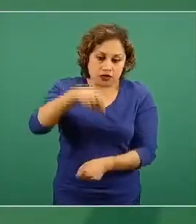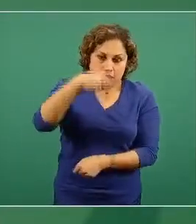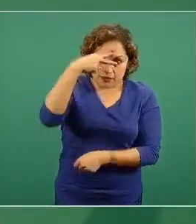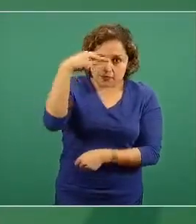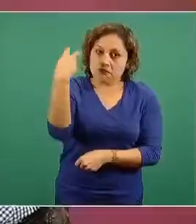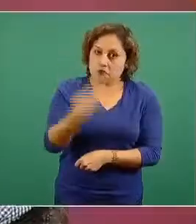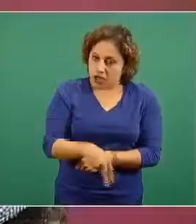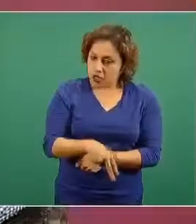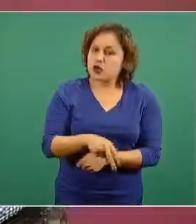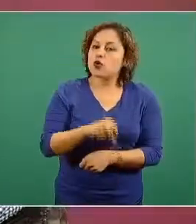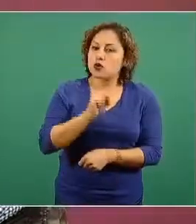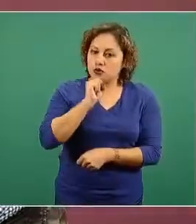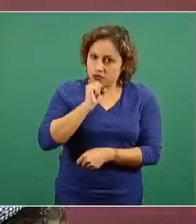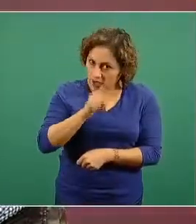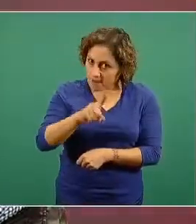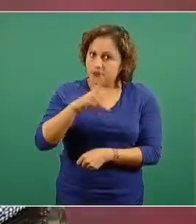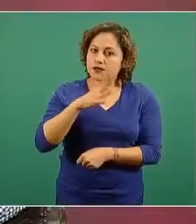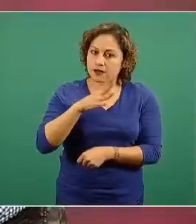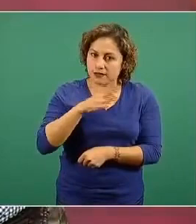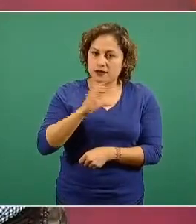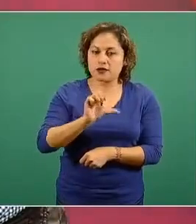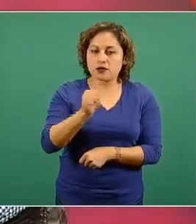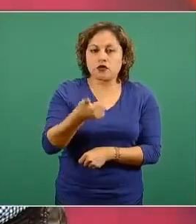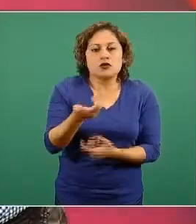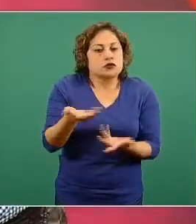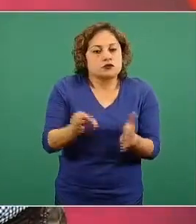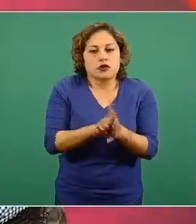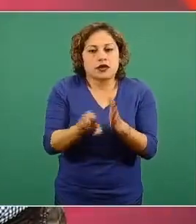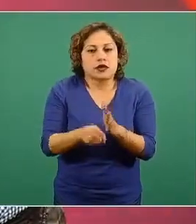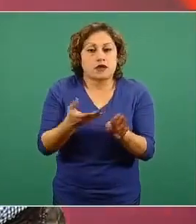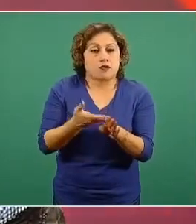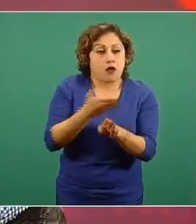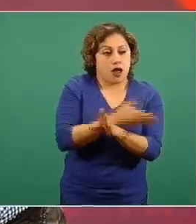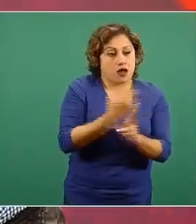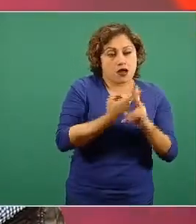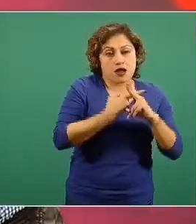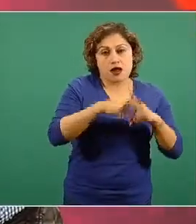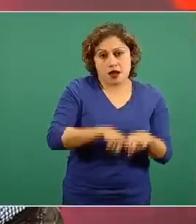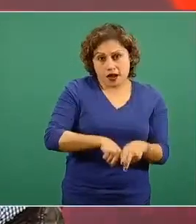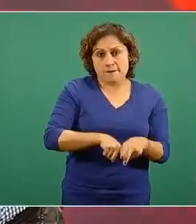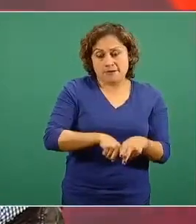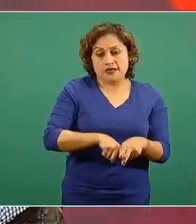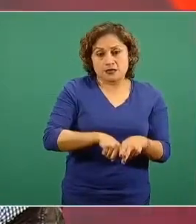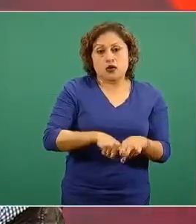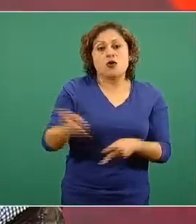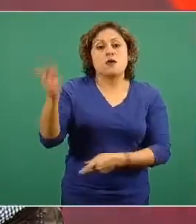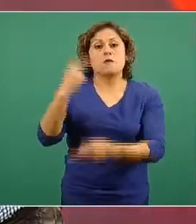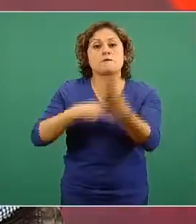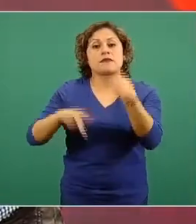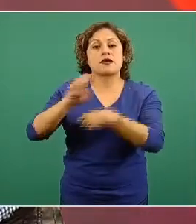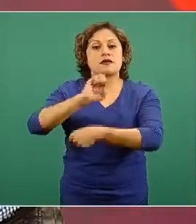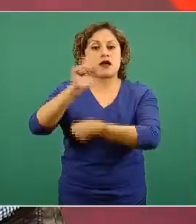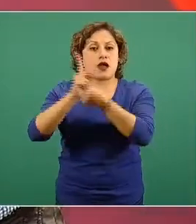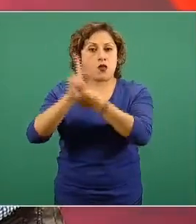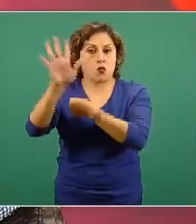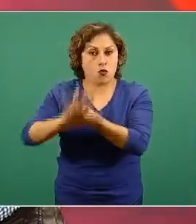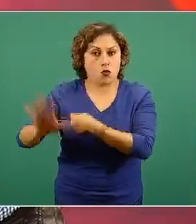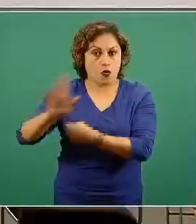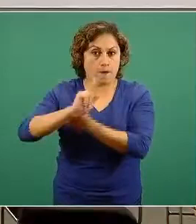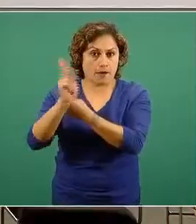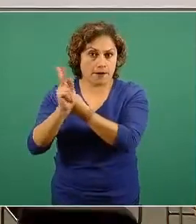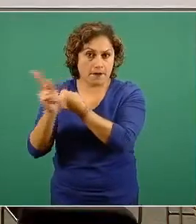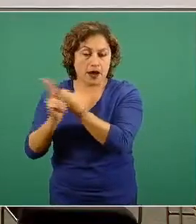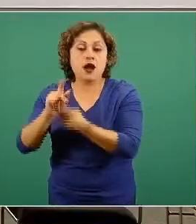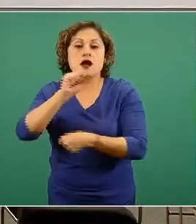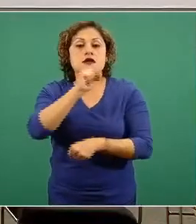decir, desde que llegó los primeros contagios, los primeros casos importados procedentes principalmente de Europa y en su momento de